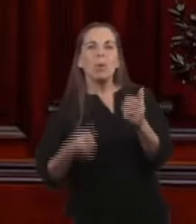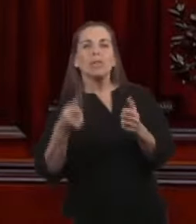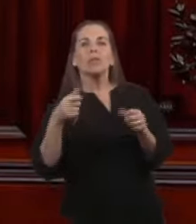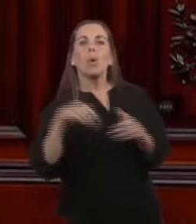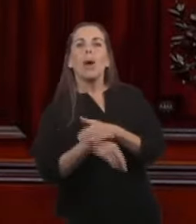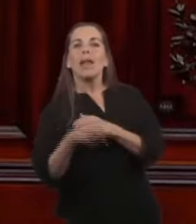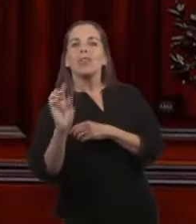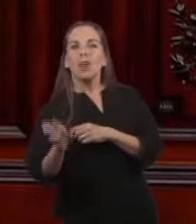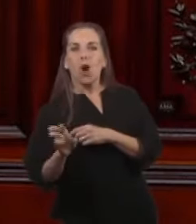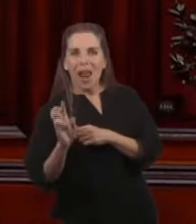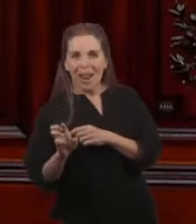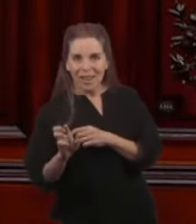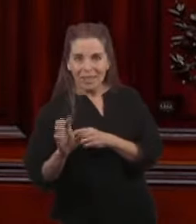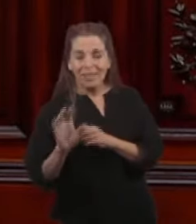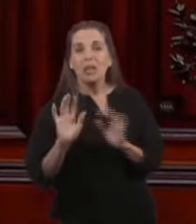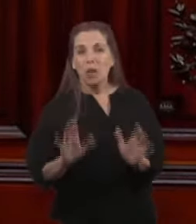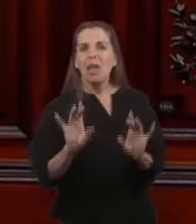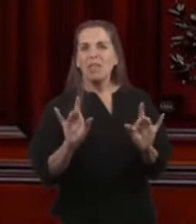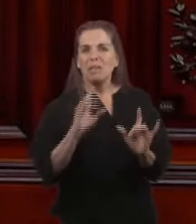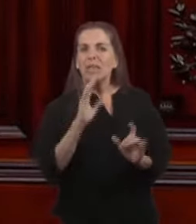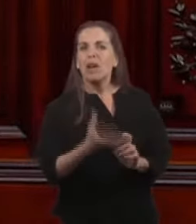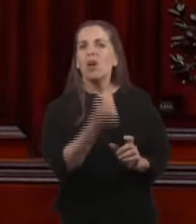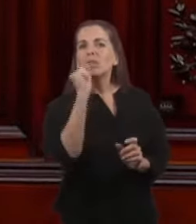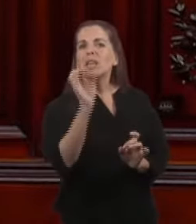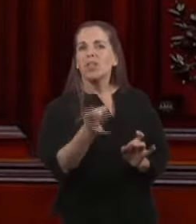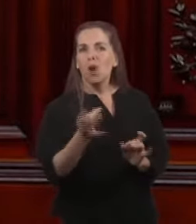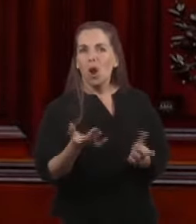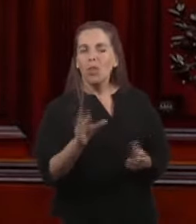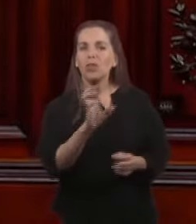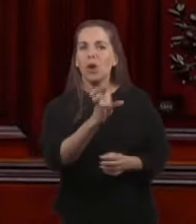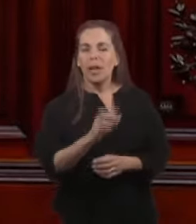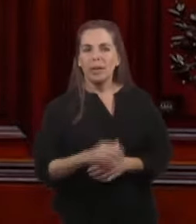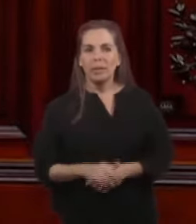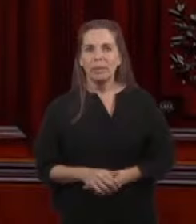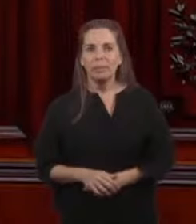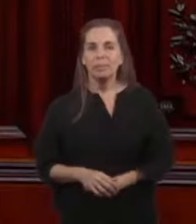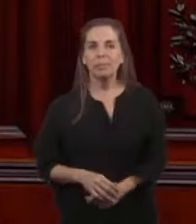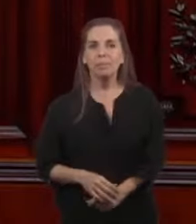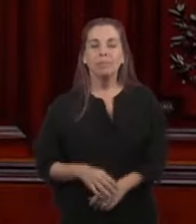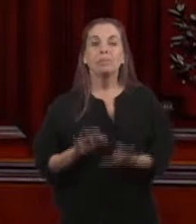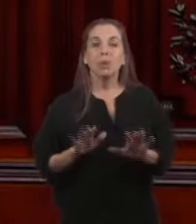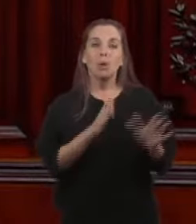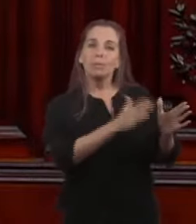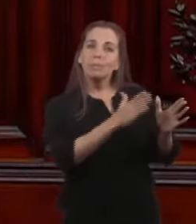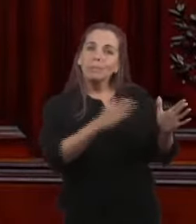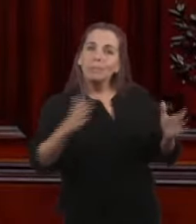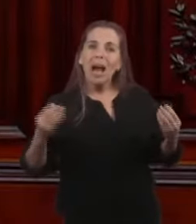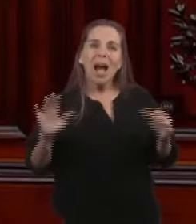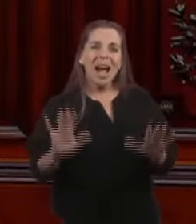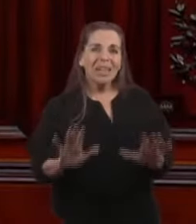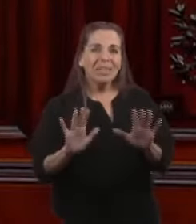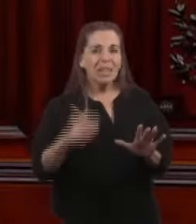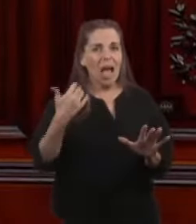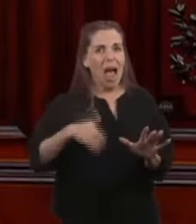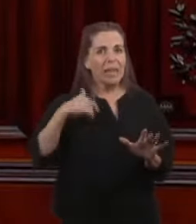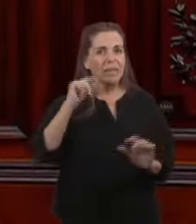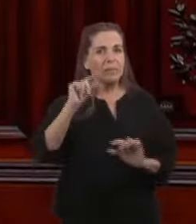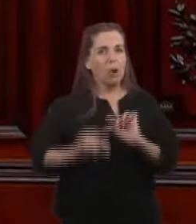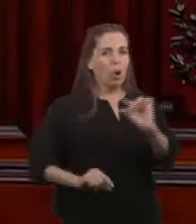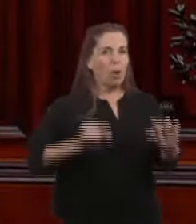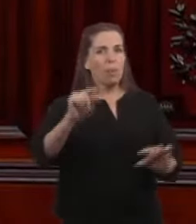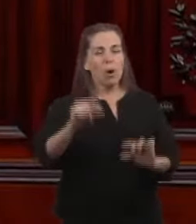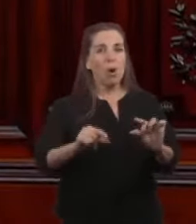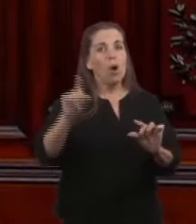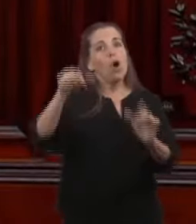los escasos dólares que así genera el país como esto produce que la argentina se quede sin crédito en los